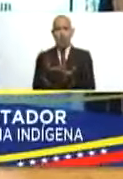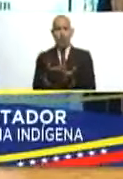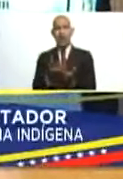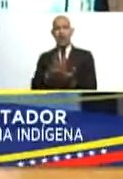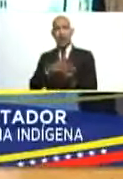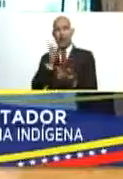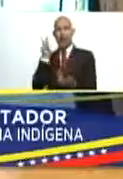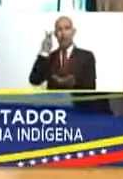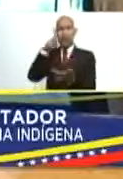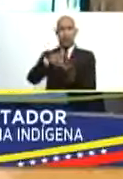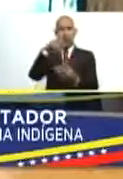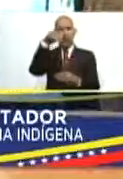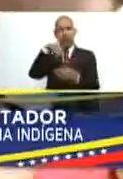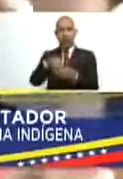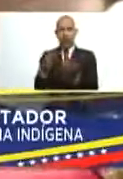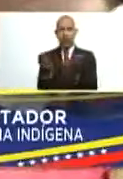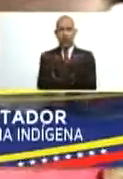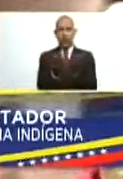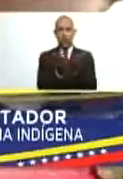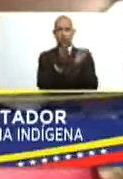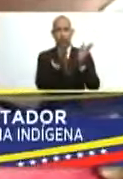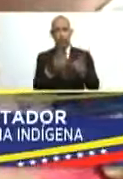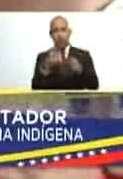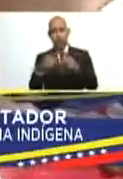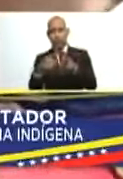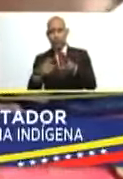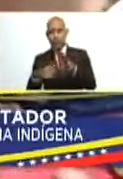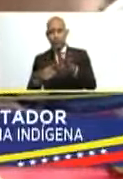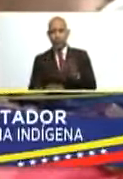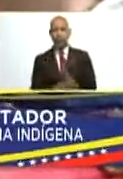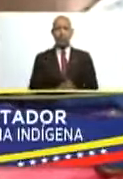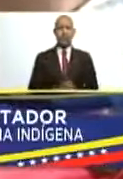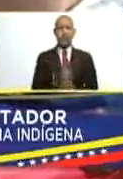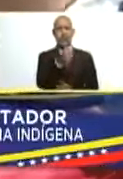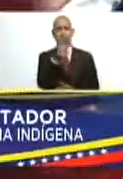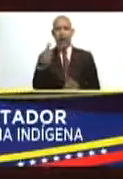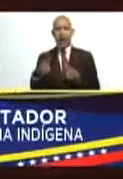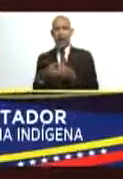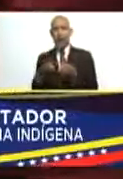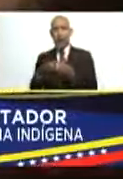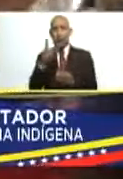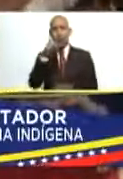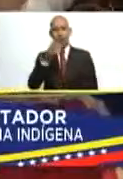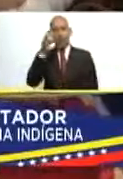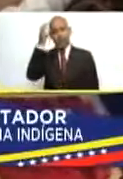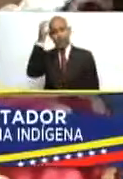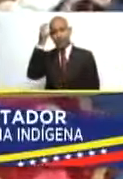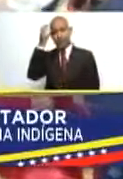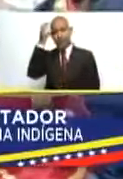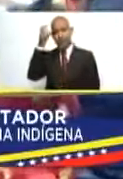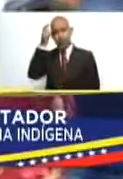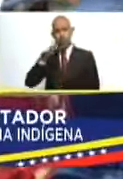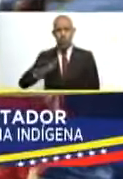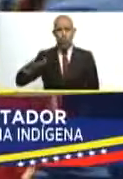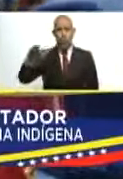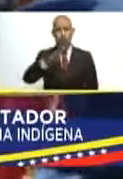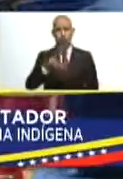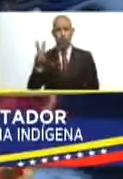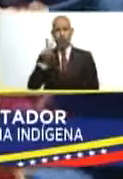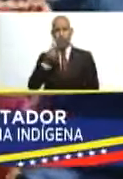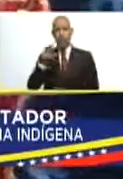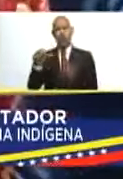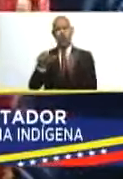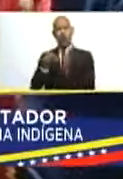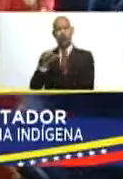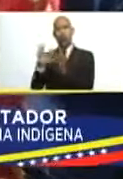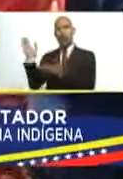las aulas de clases de todos los niveles para cada vez concientizar al pueblo venezolano de dónde venimos y hacia